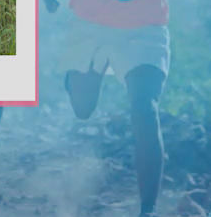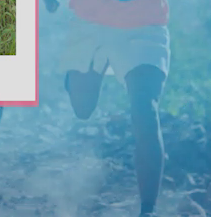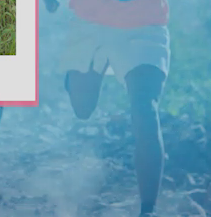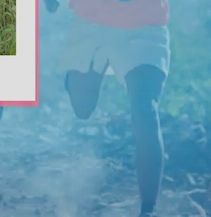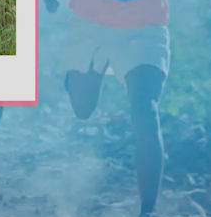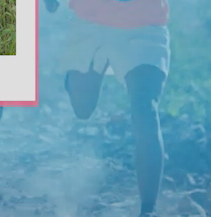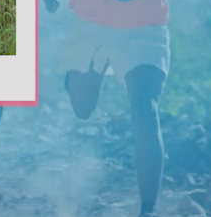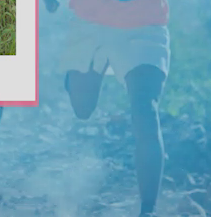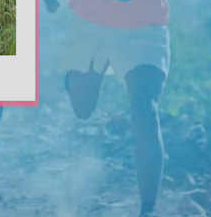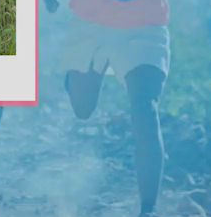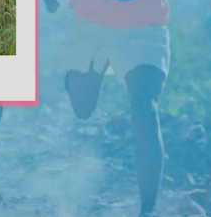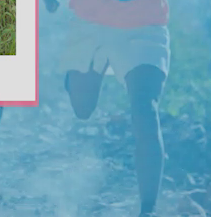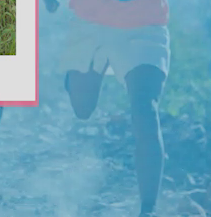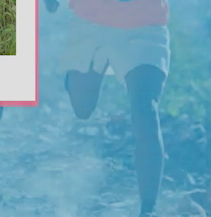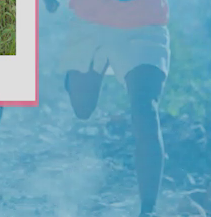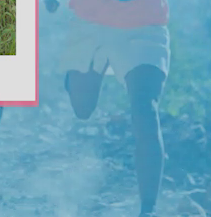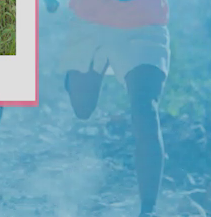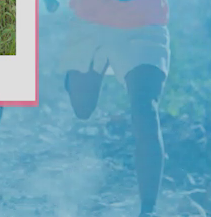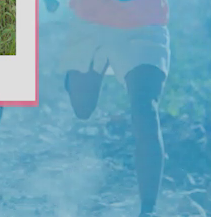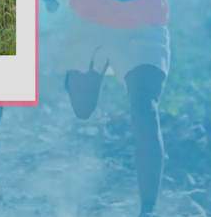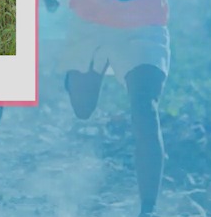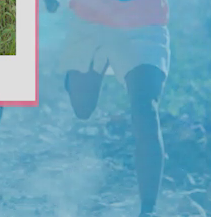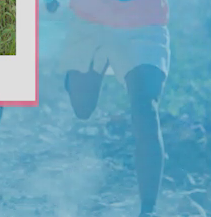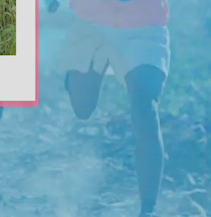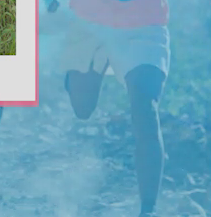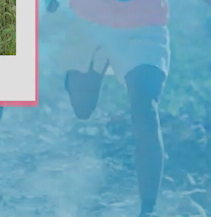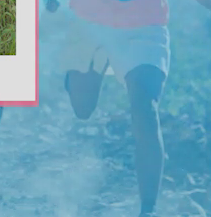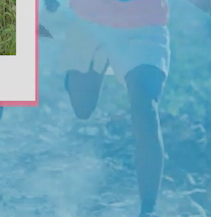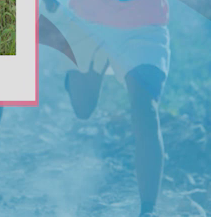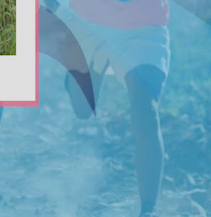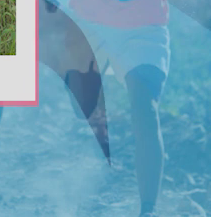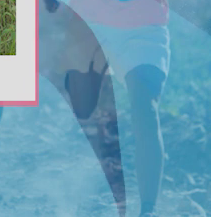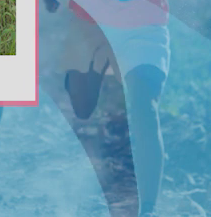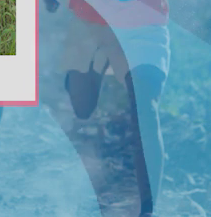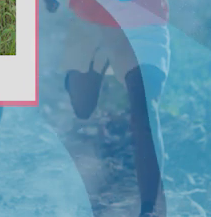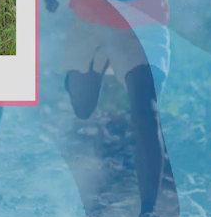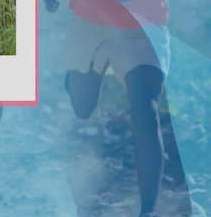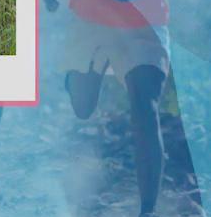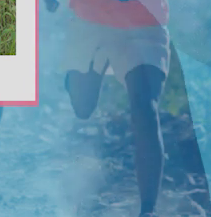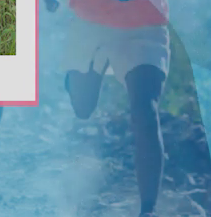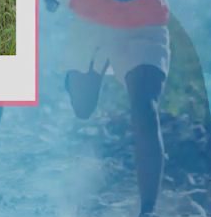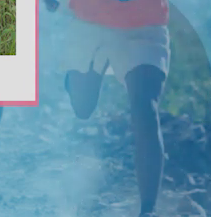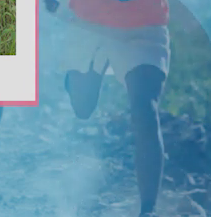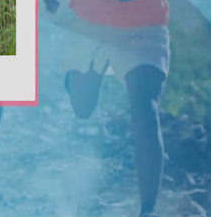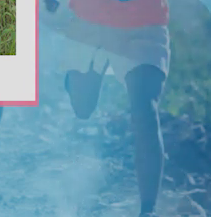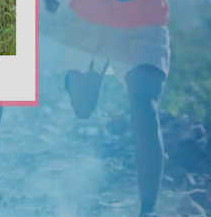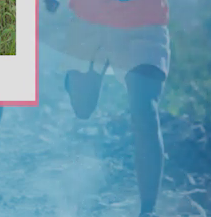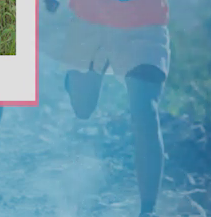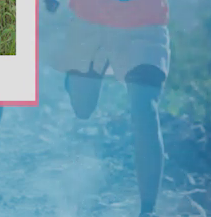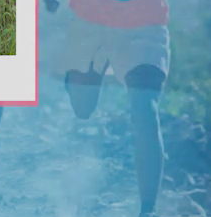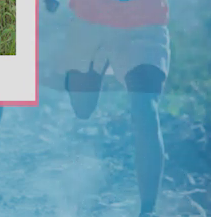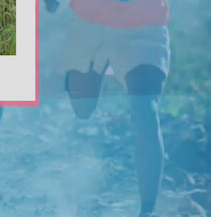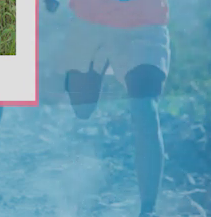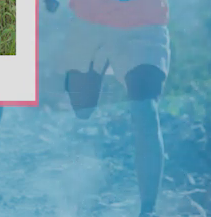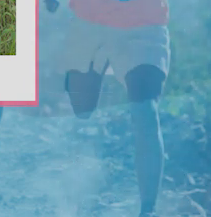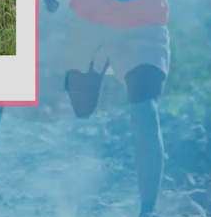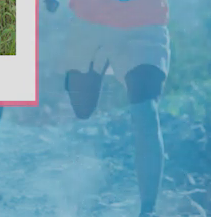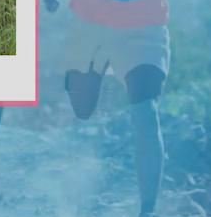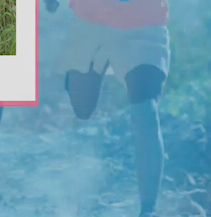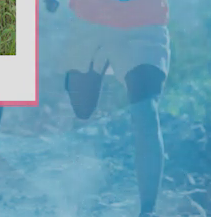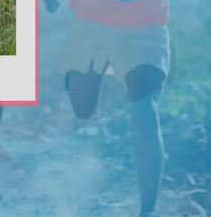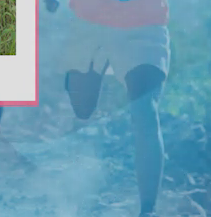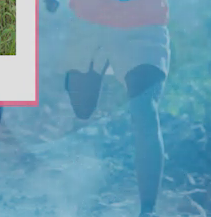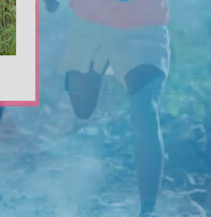Verá, huicabé namutita ani arita machi. Huicabé namuti maputa mujer aboy a